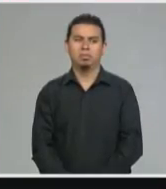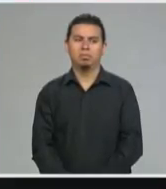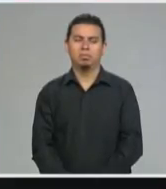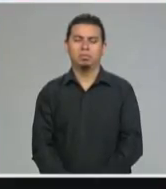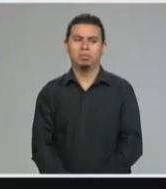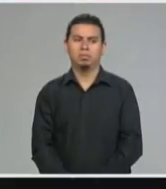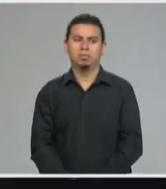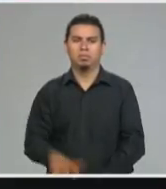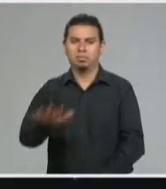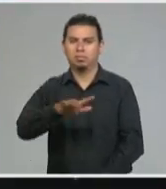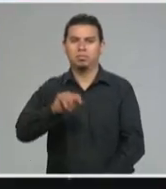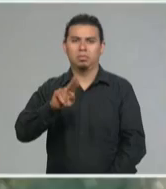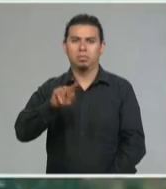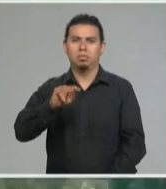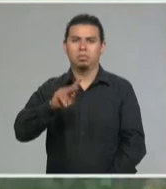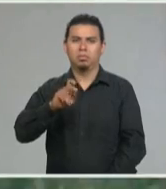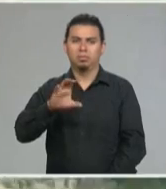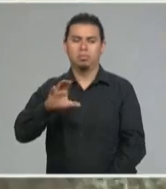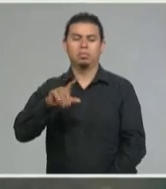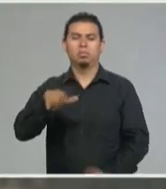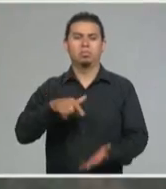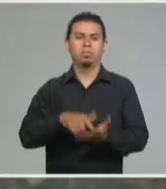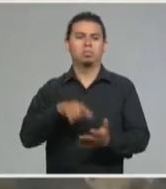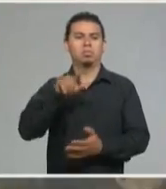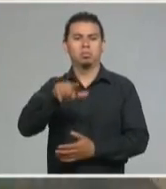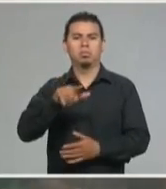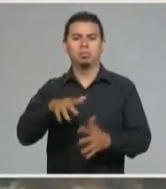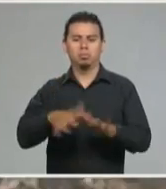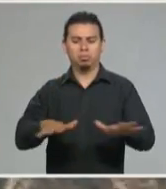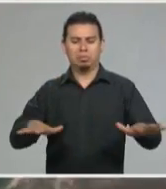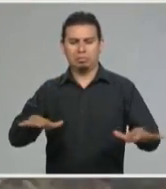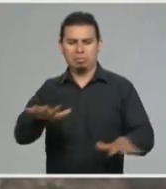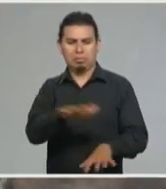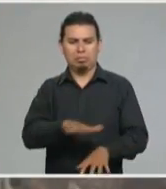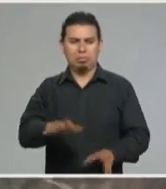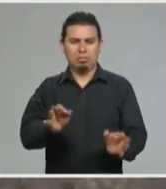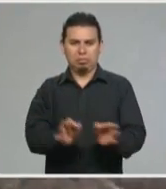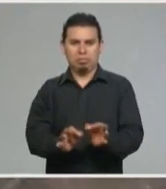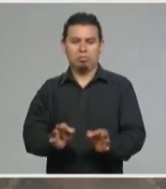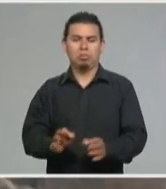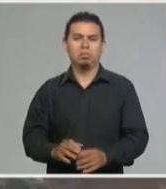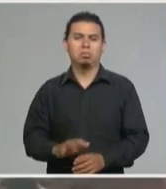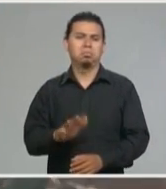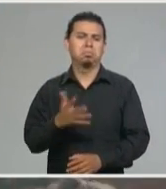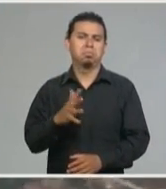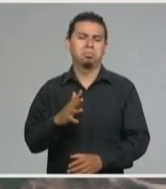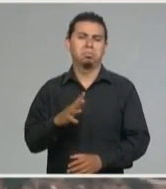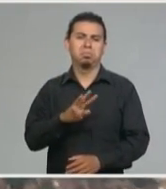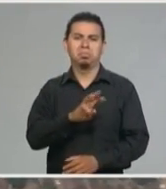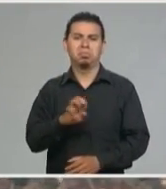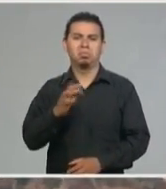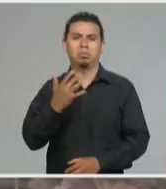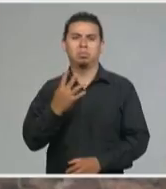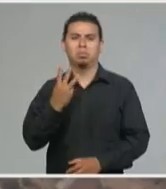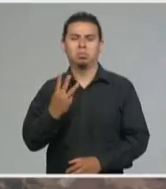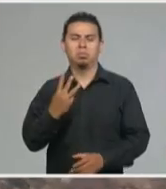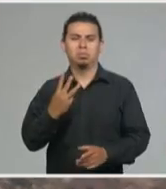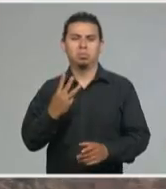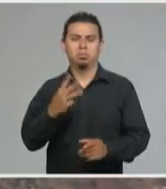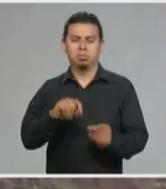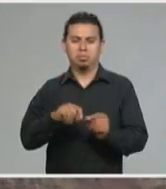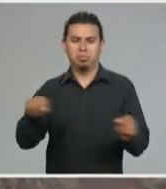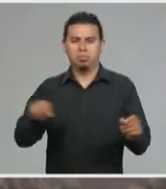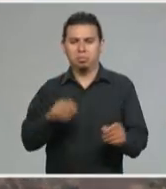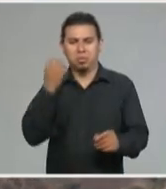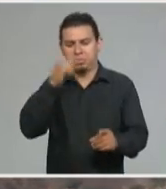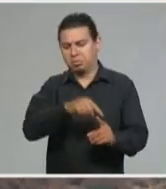La villa de Tututepec es un municipio de la región Costa. Se localiza a aproximadamente 352 kilómetros de la